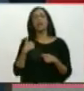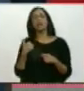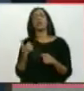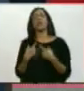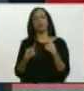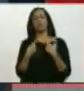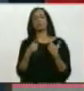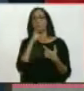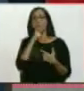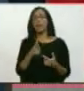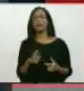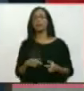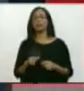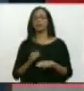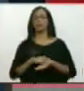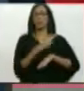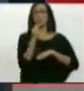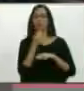cayó muy mal.